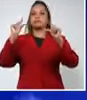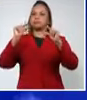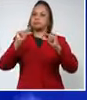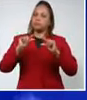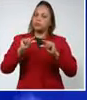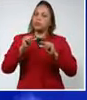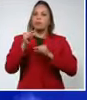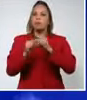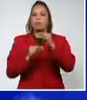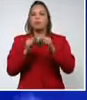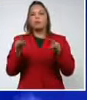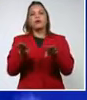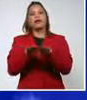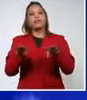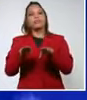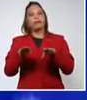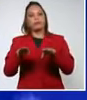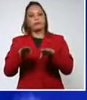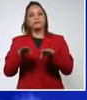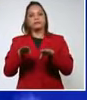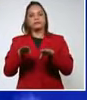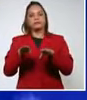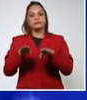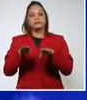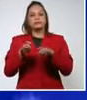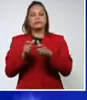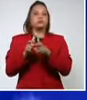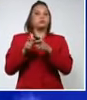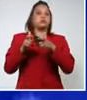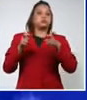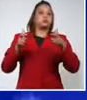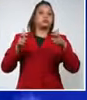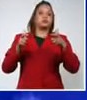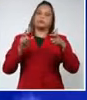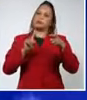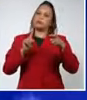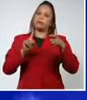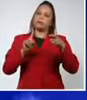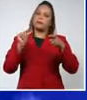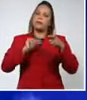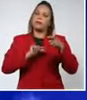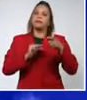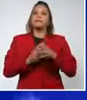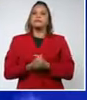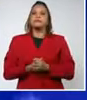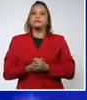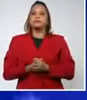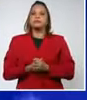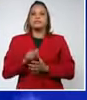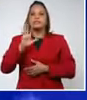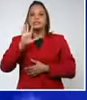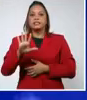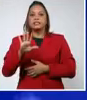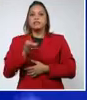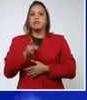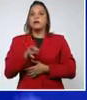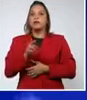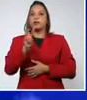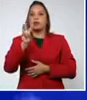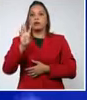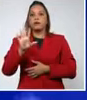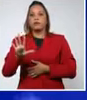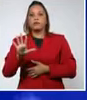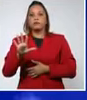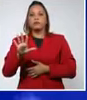cifra estable, no grandes incrementos. 5 pacientes en Manicaragua, 3 en el